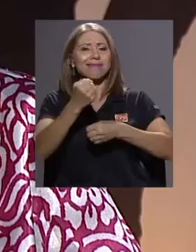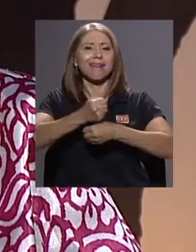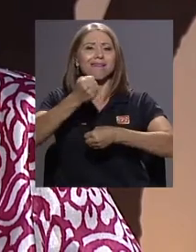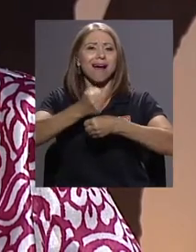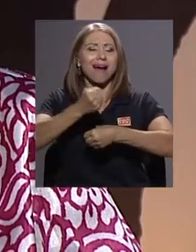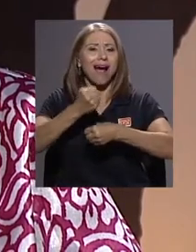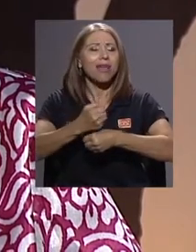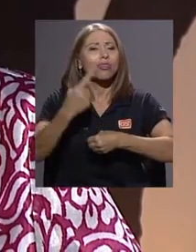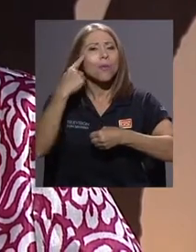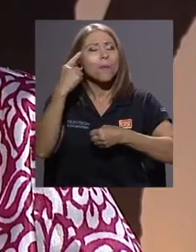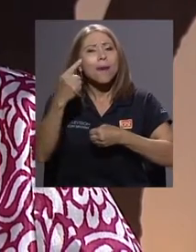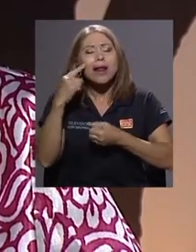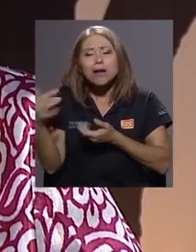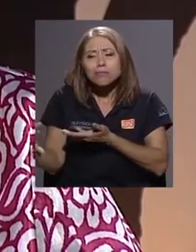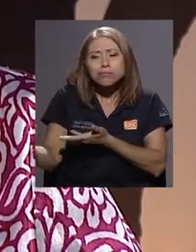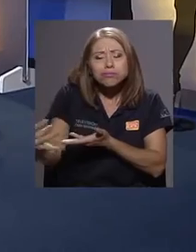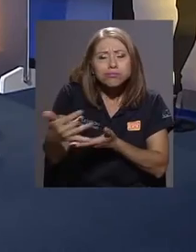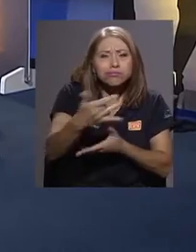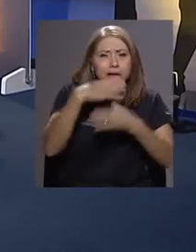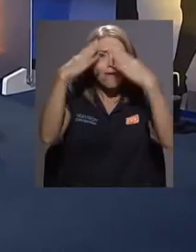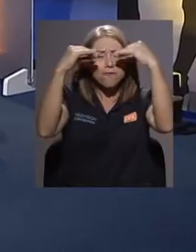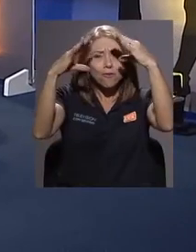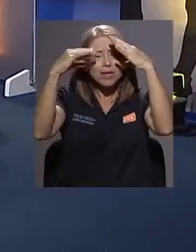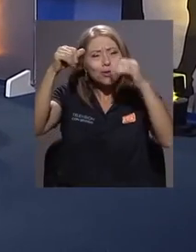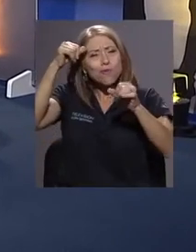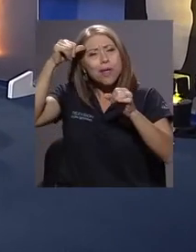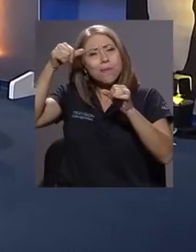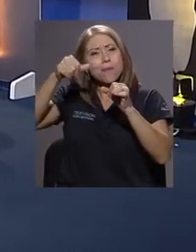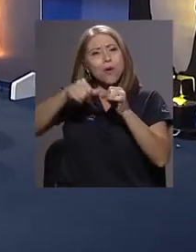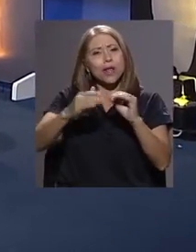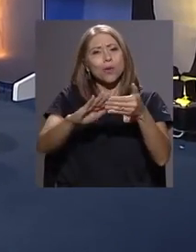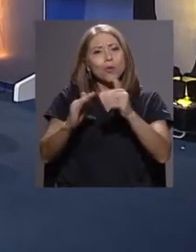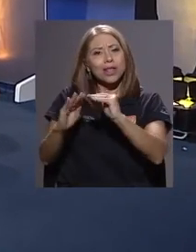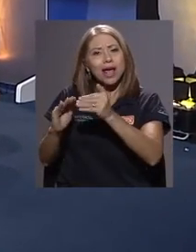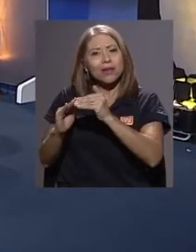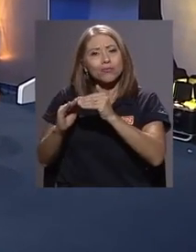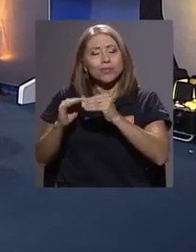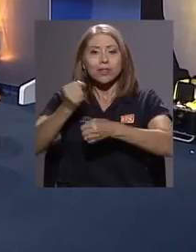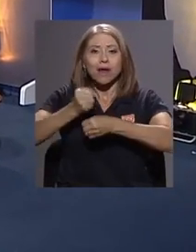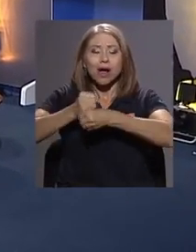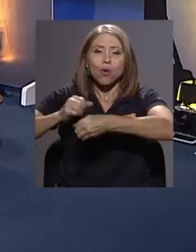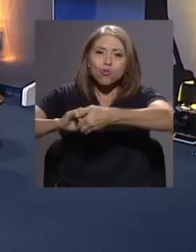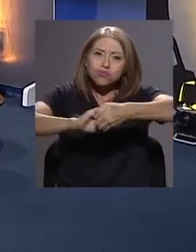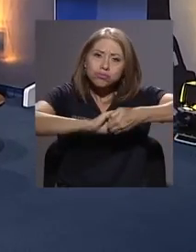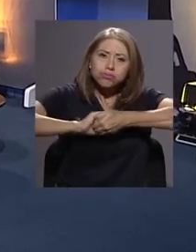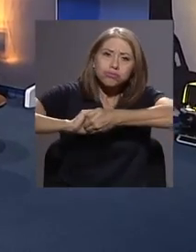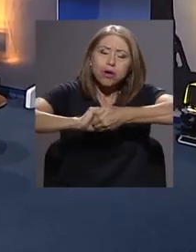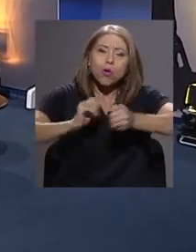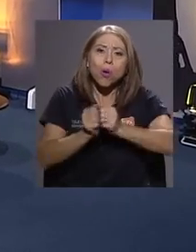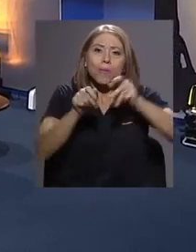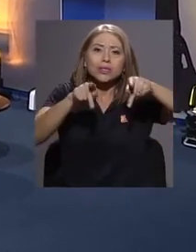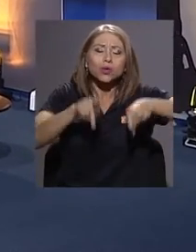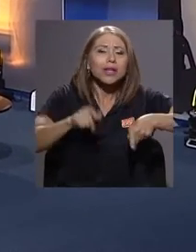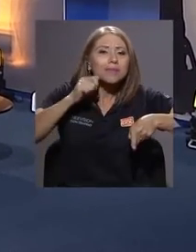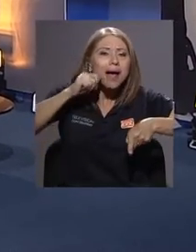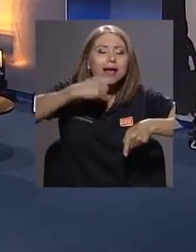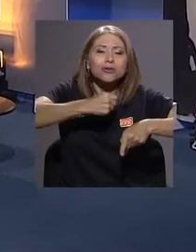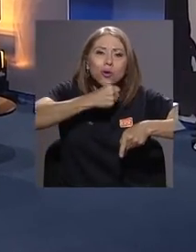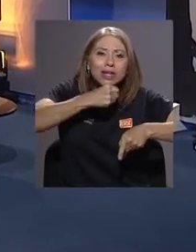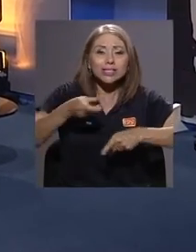de la memoria comunitaria un trabajo solidario con personas mayores jóvenes y una relación intergeneracional